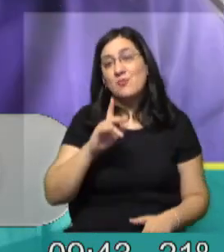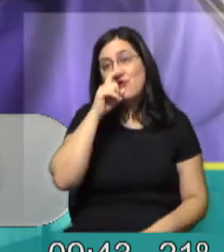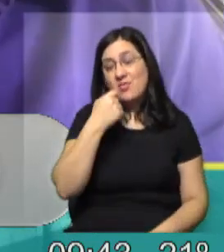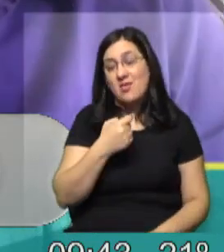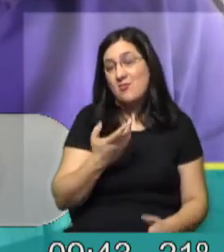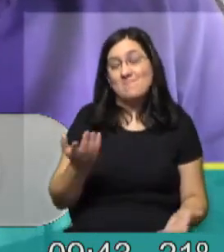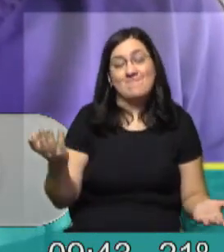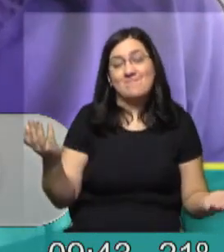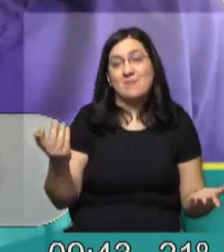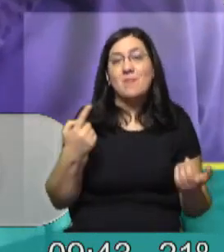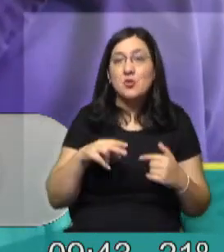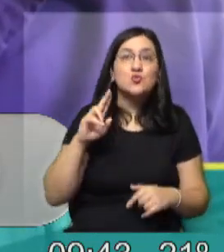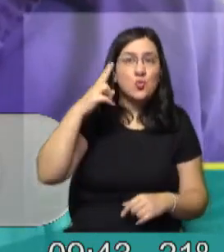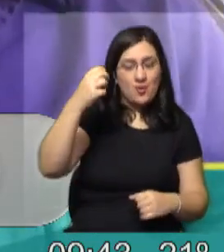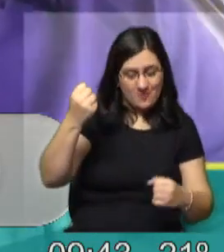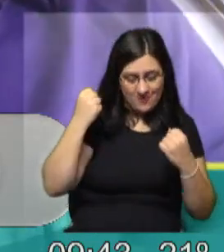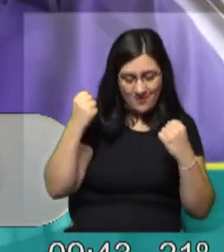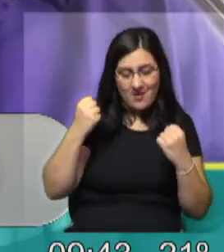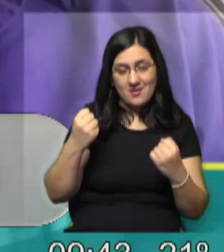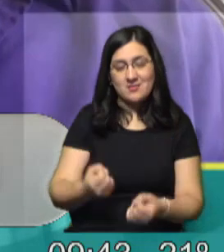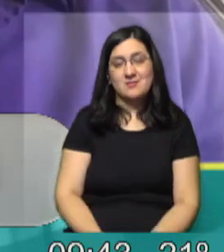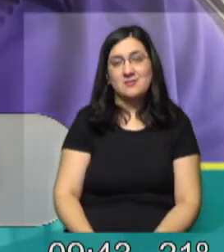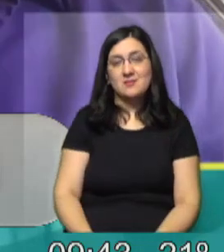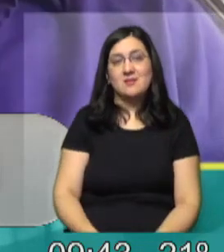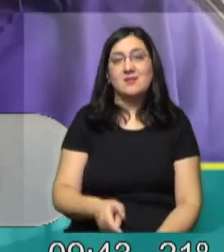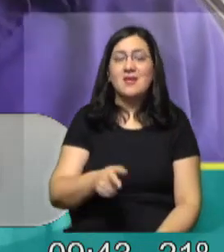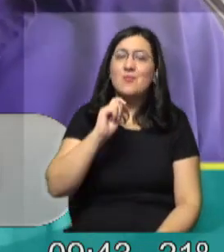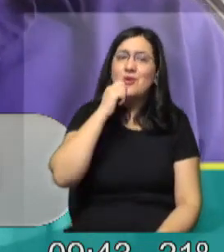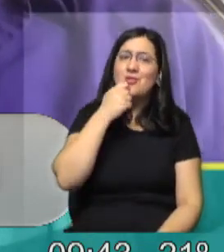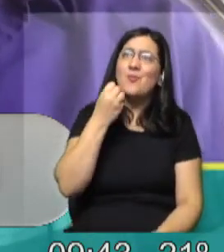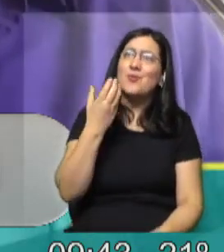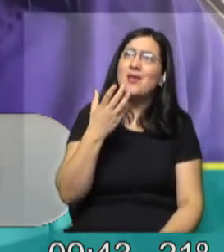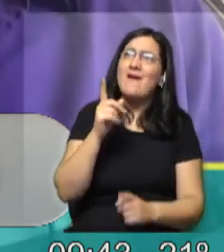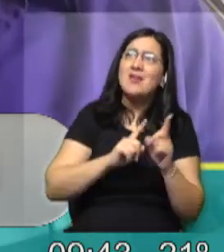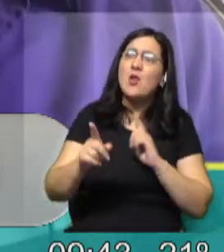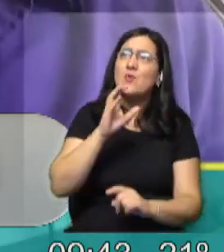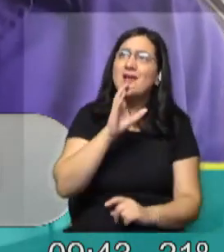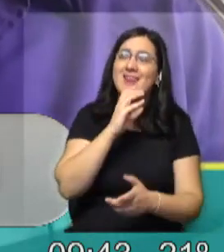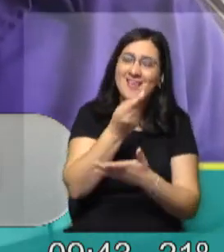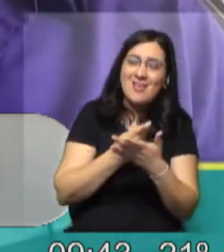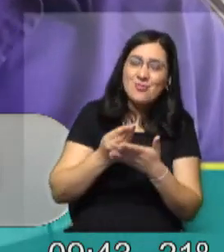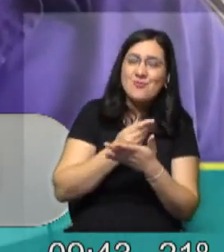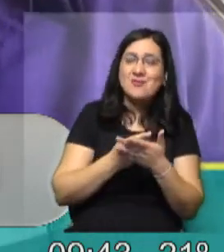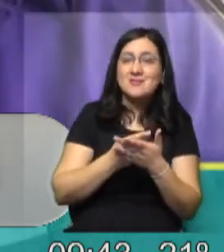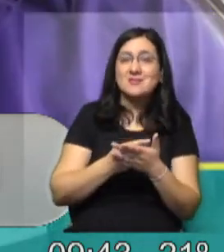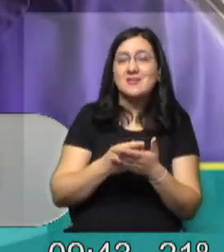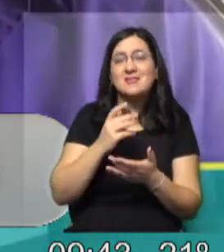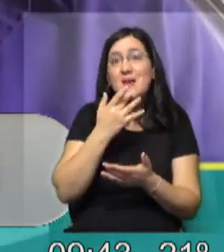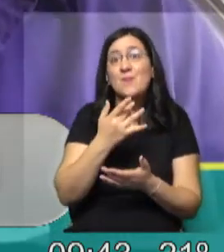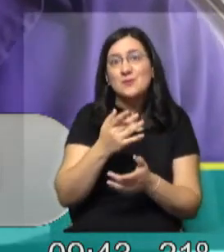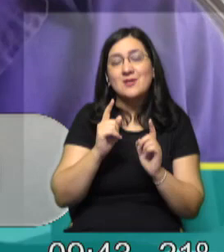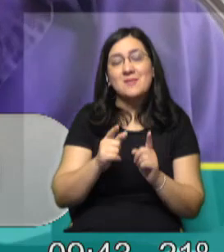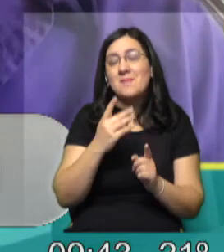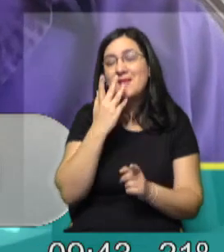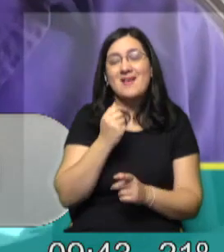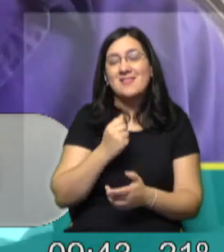o sea es así pero es Uruguay no más es y ahí Qué lindo porque había algunas caricaturas hay algo que está pasando que es hermoso y que también me